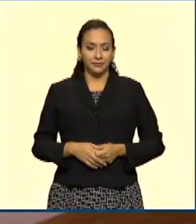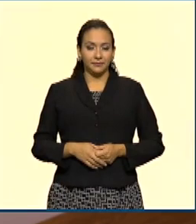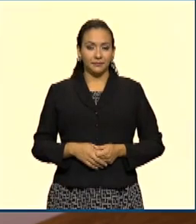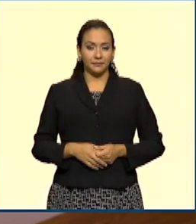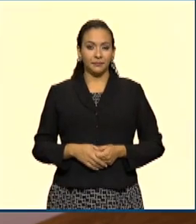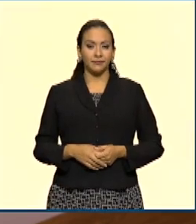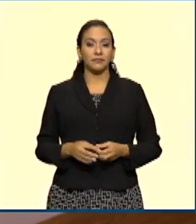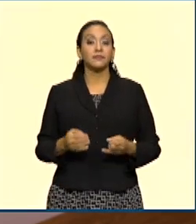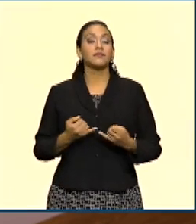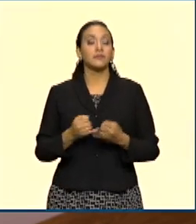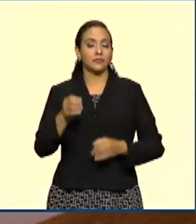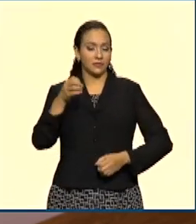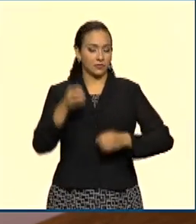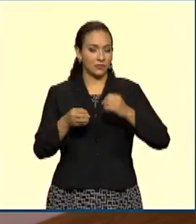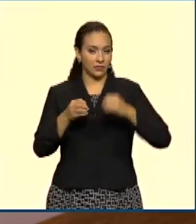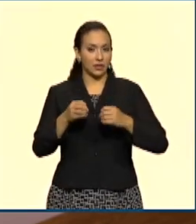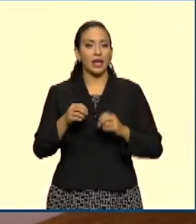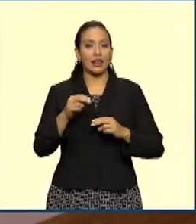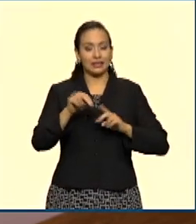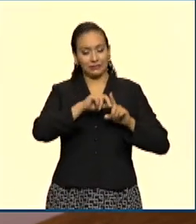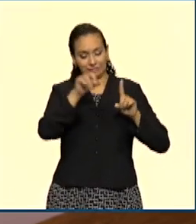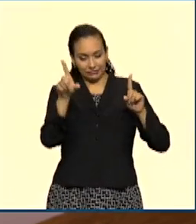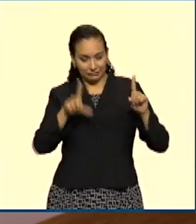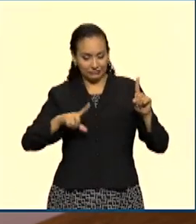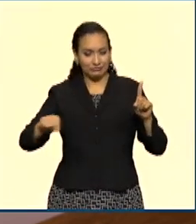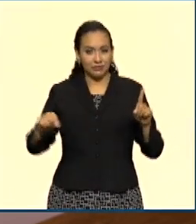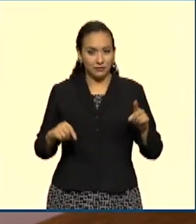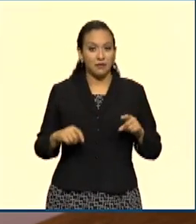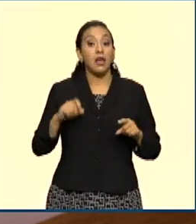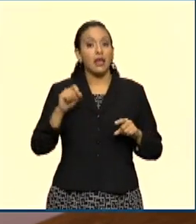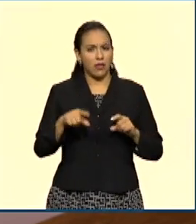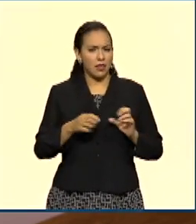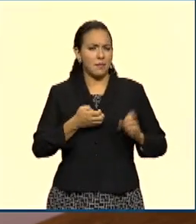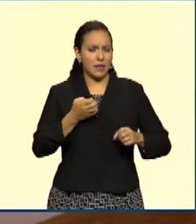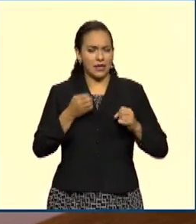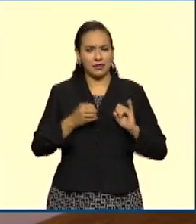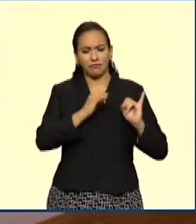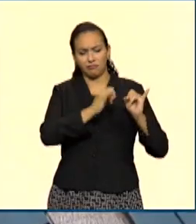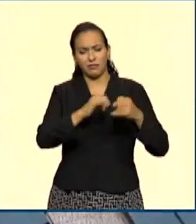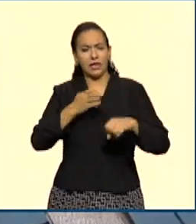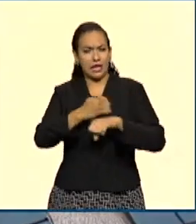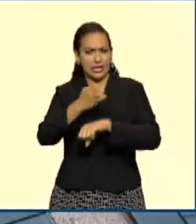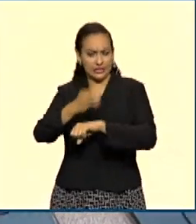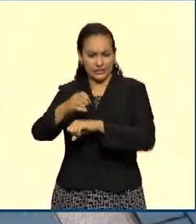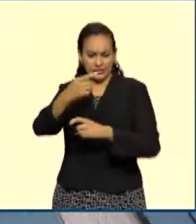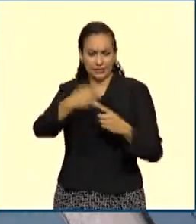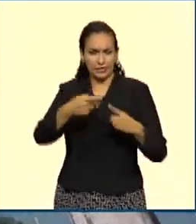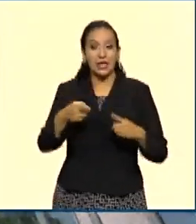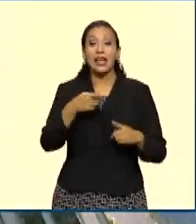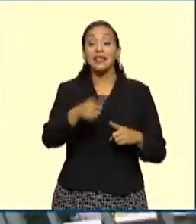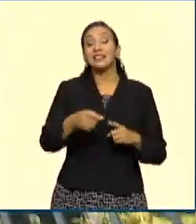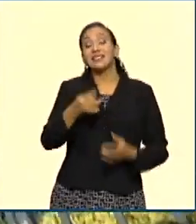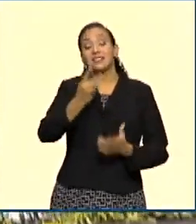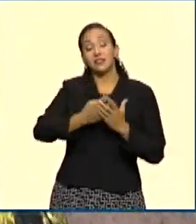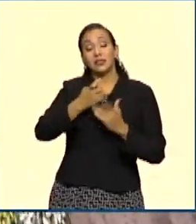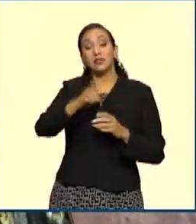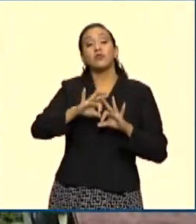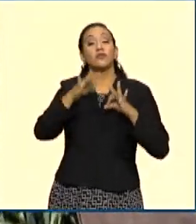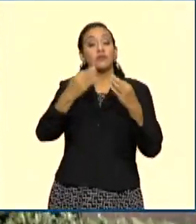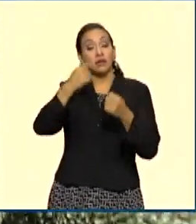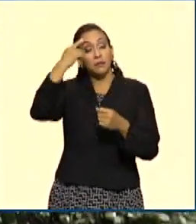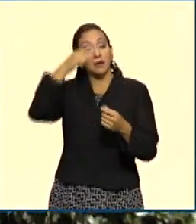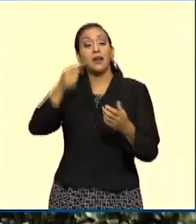La independencia del Poder Judicial a nivel federal y local es la piedra angular del Estado de Derecho y la única forma de garantizar